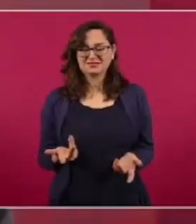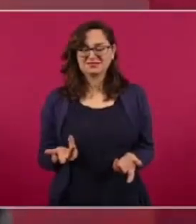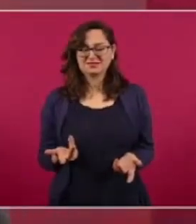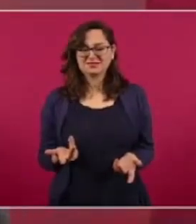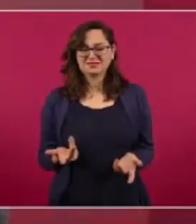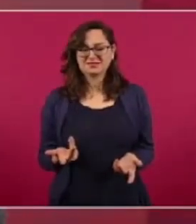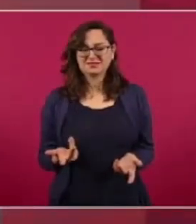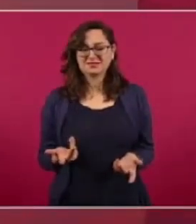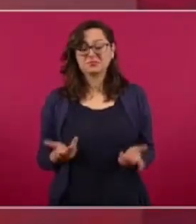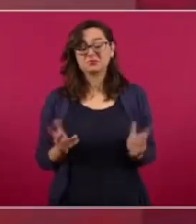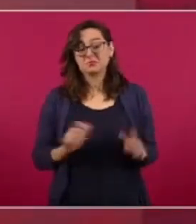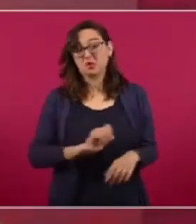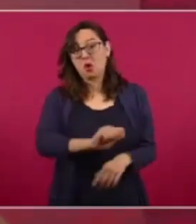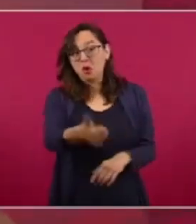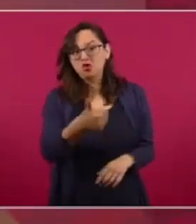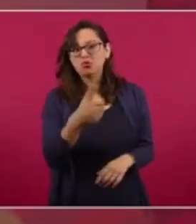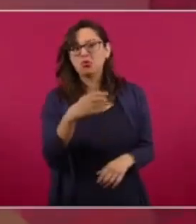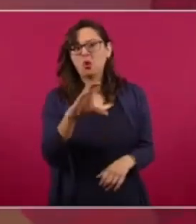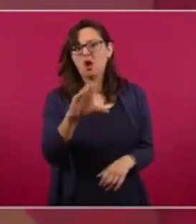Castañeda,